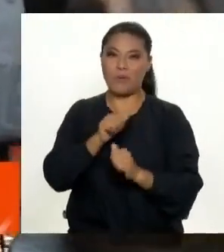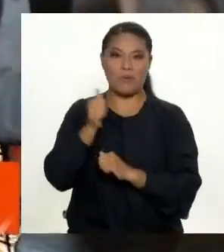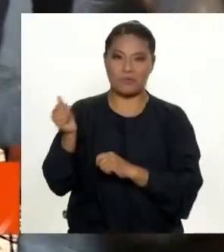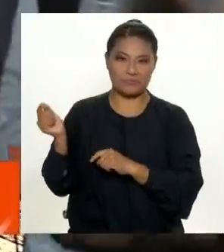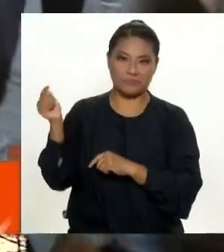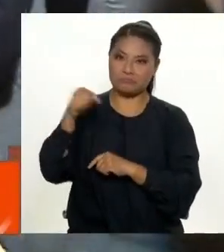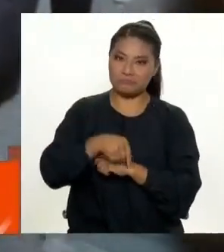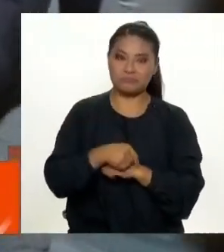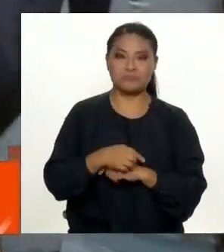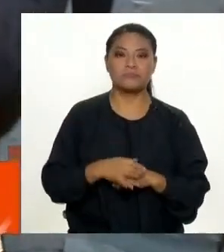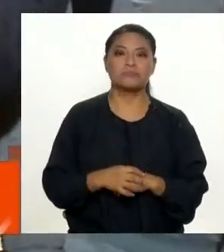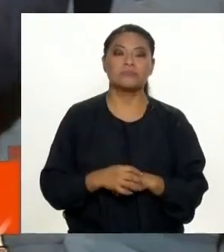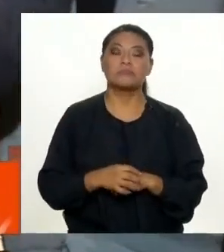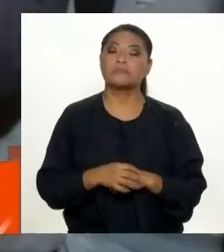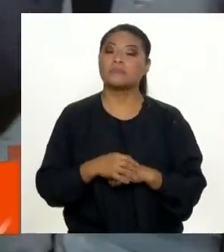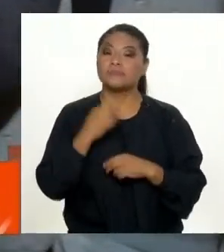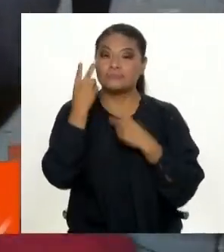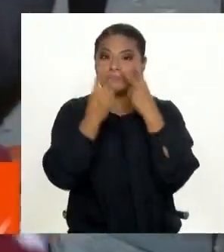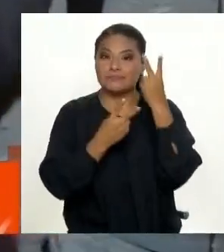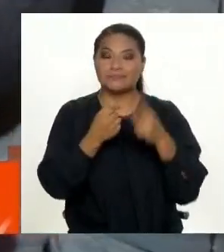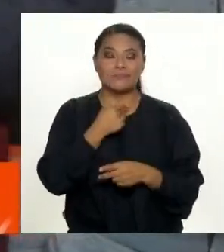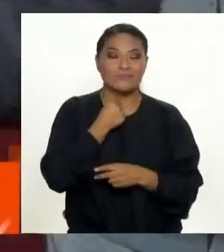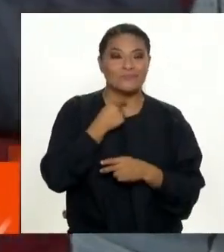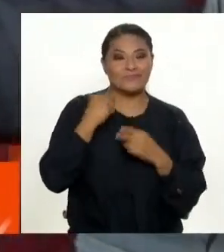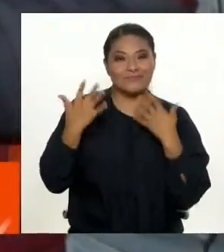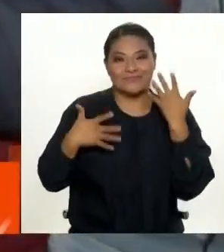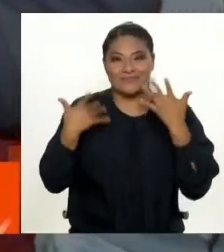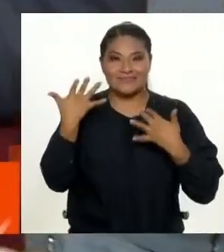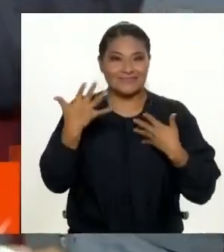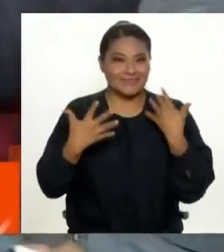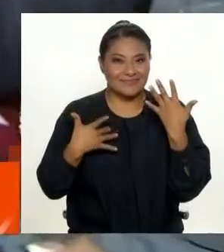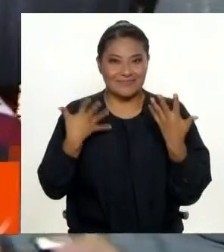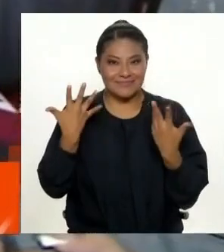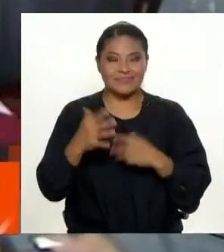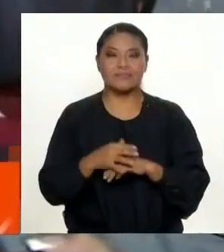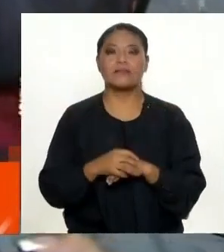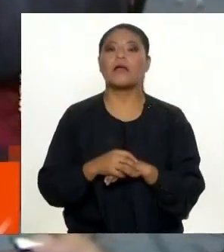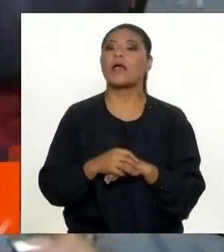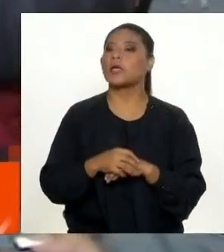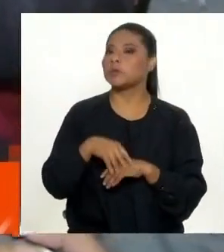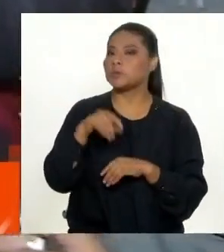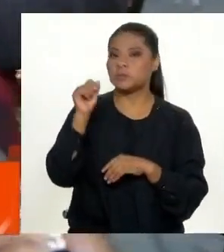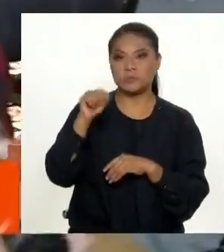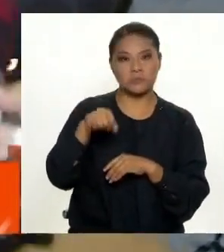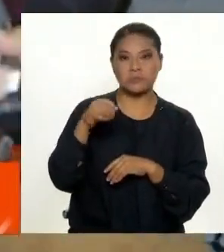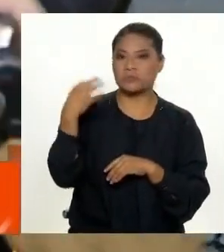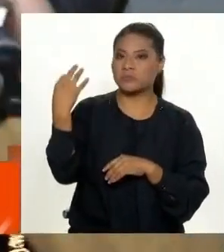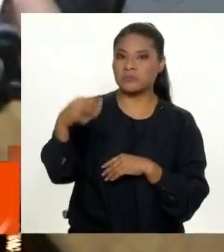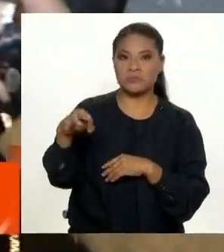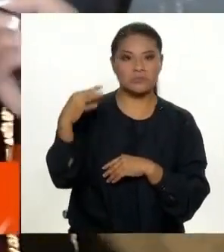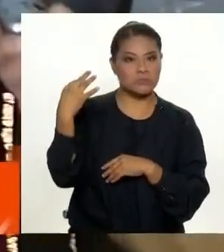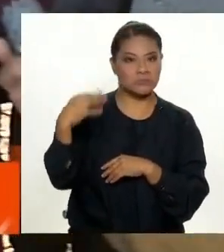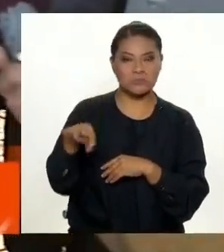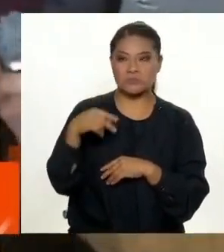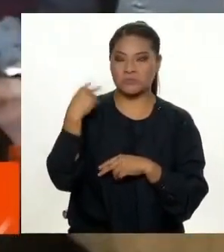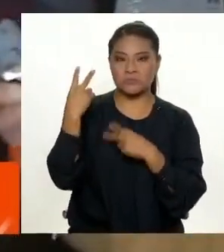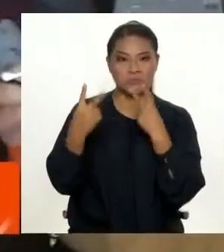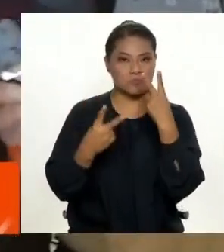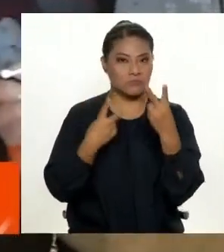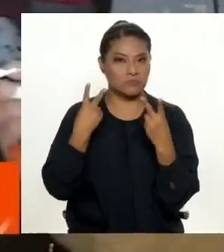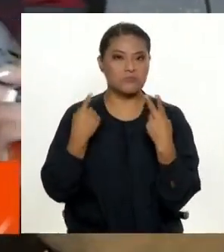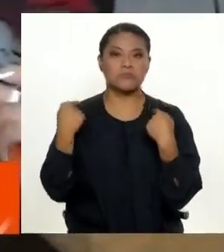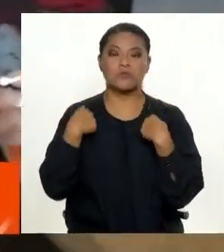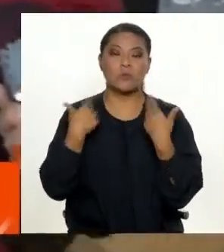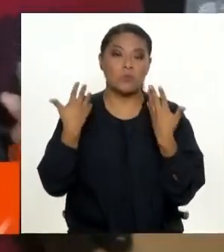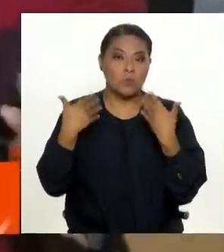para poder visualizar este tipo de festividades tan alegres? Sí, siempre estamos de visita. Siempre que se pueda, claro. Siempre que se pueda. Siempre que se pueda,